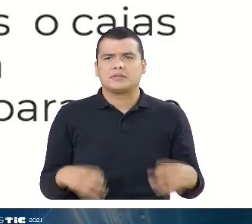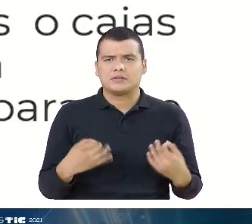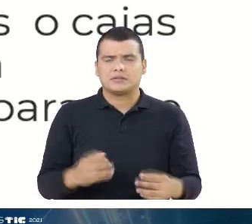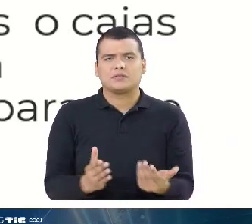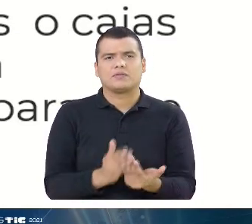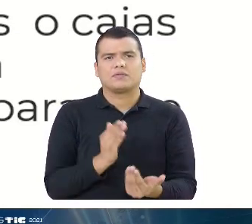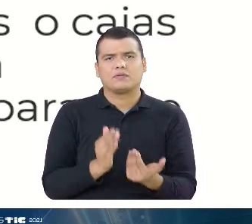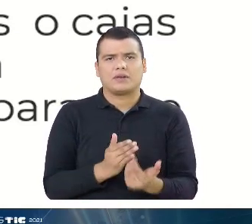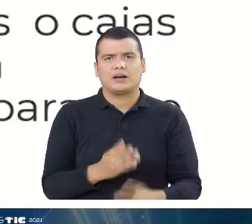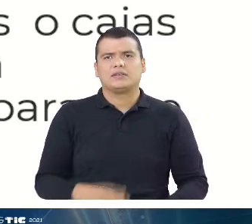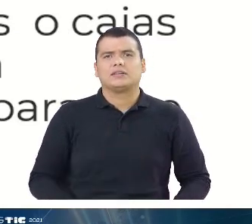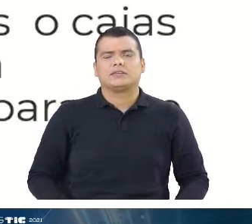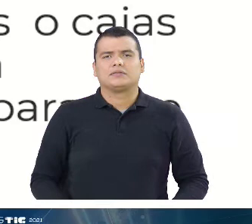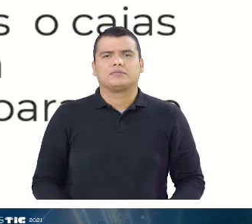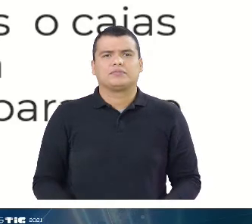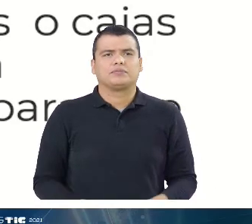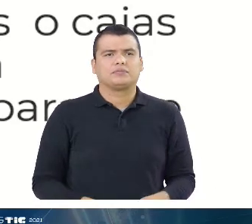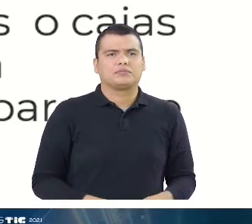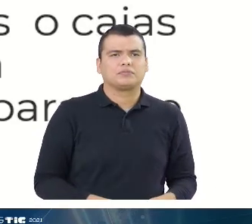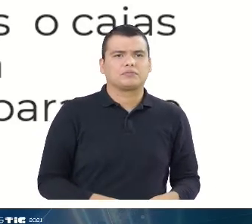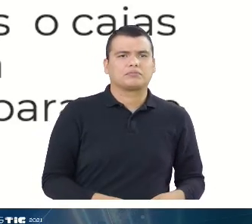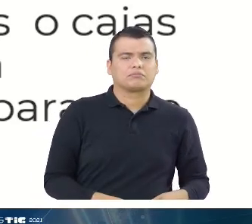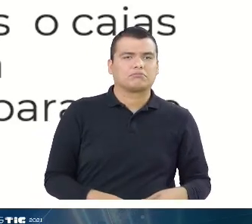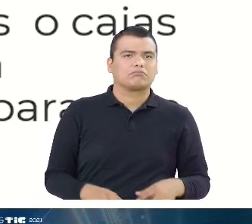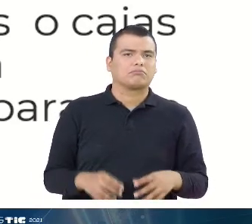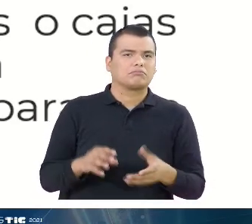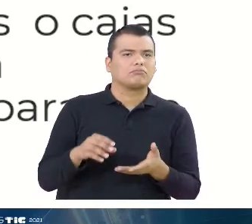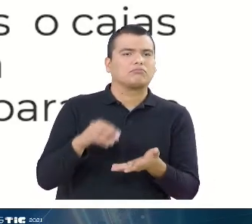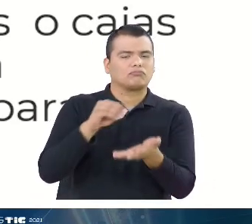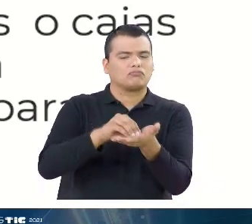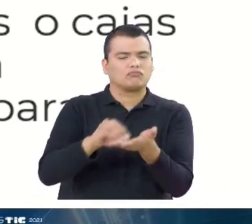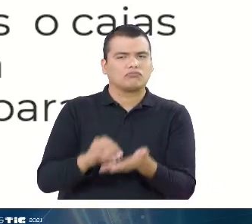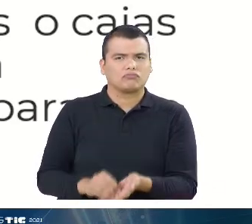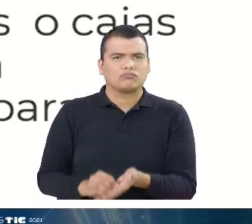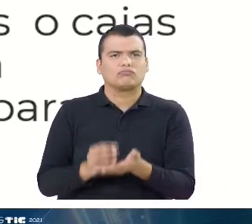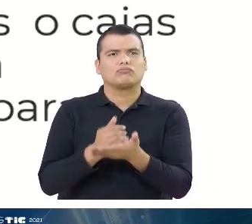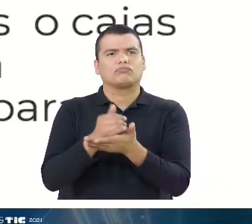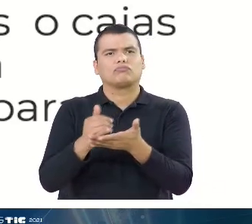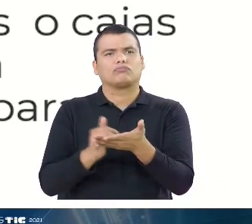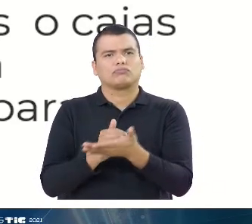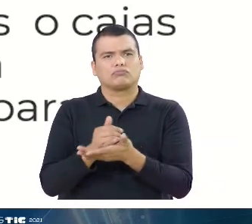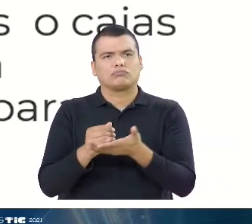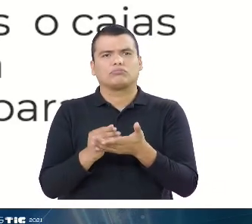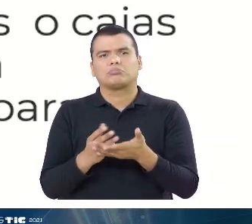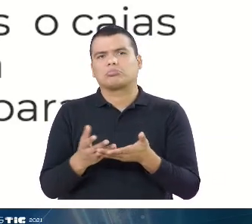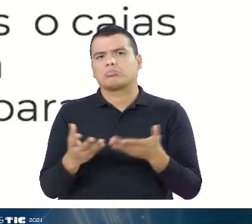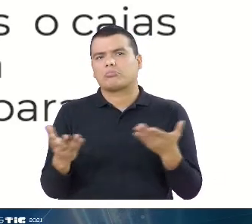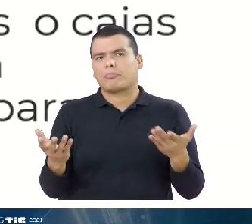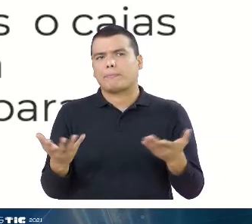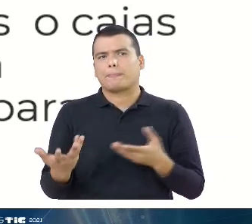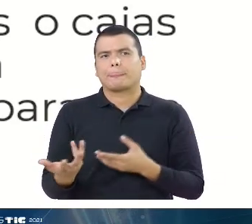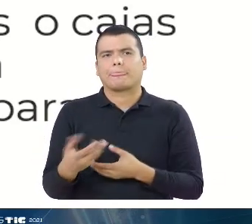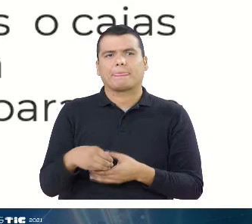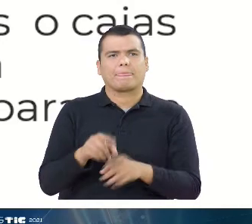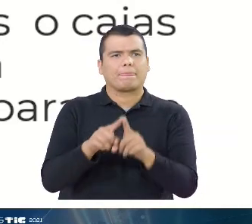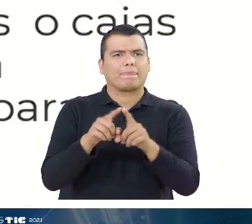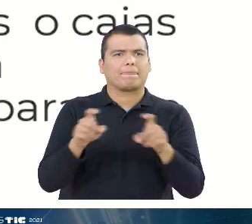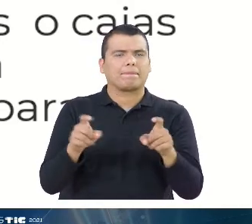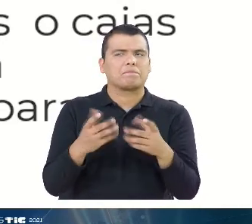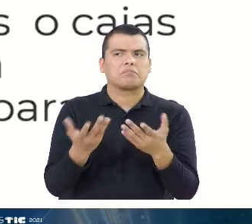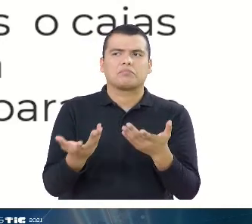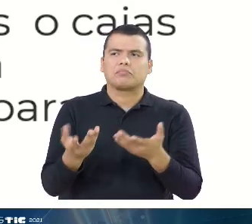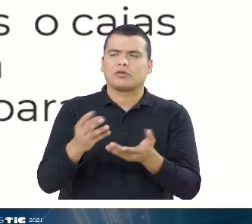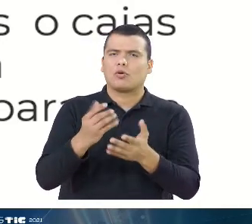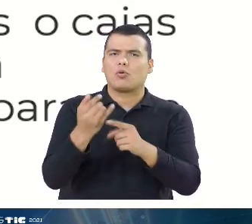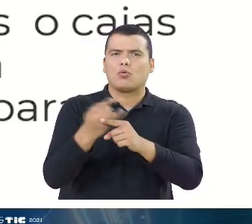uno darle una aplicación a las máquinas de dibujo, como pueden ser de entretenimiento, dibujar